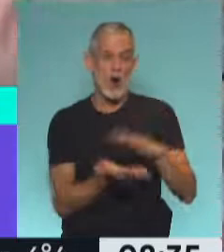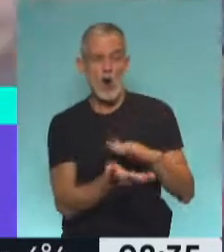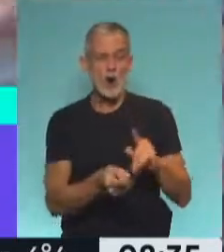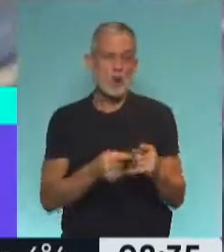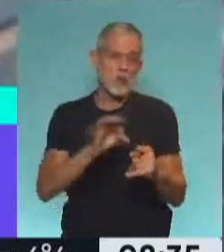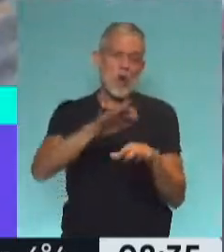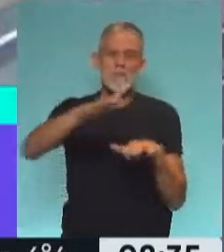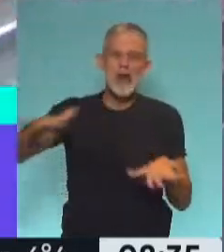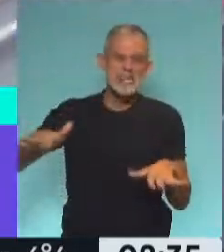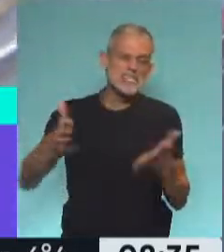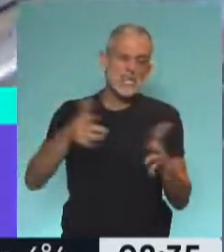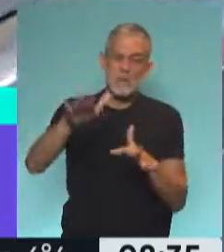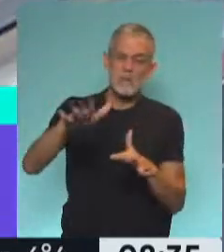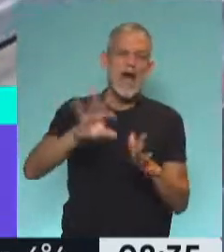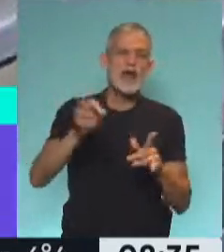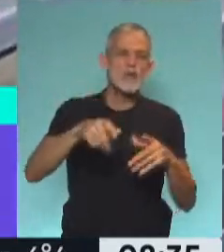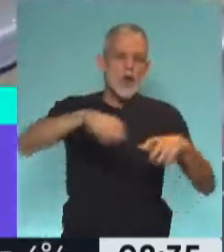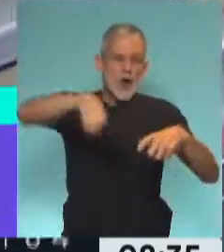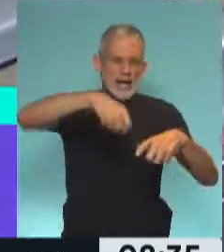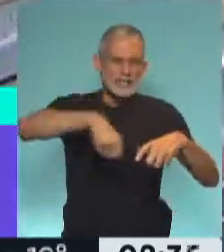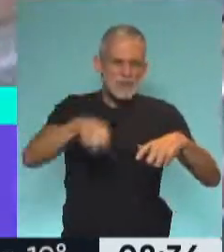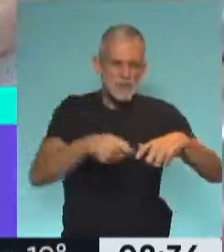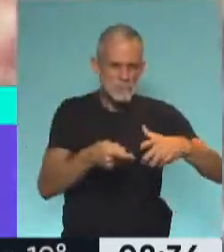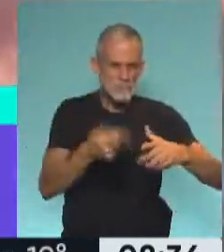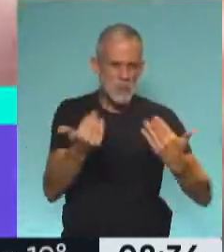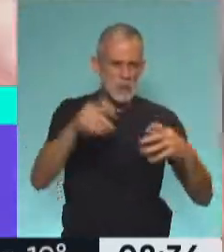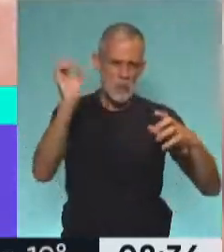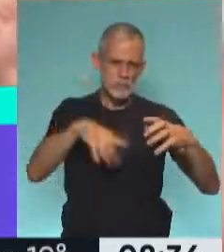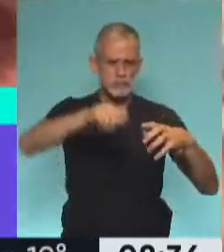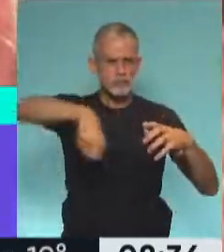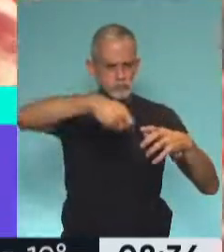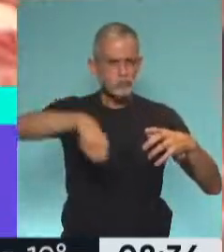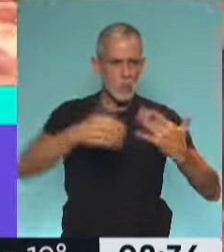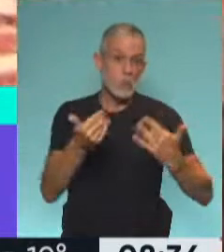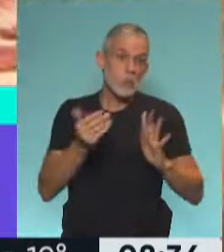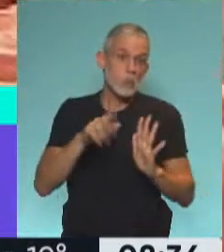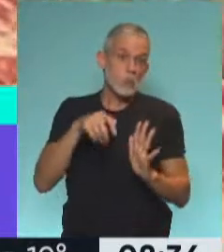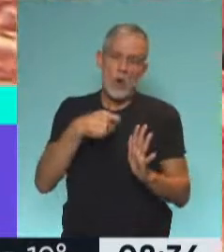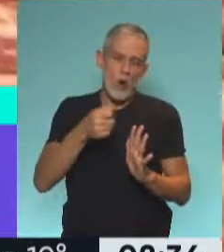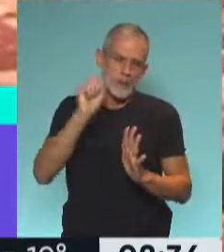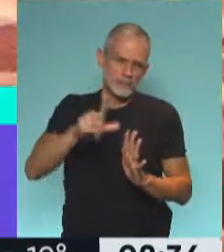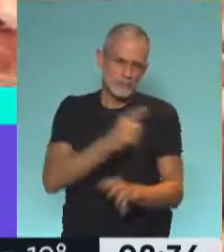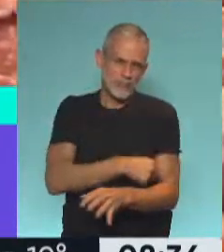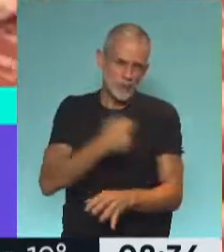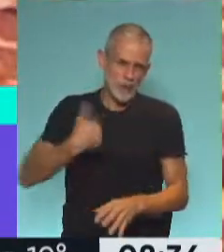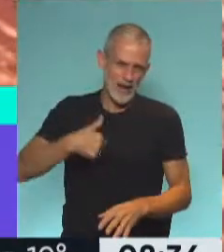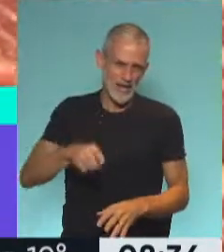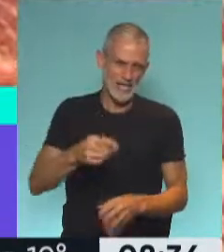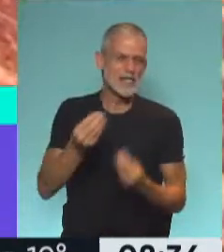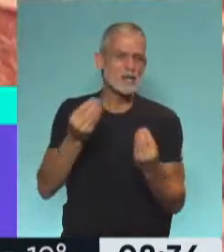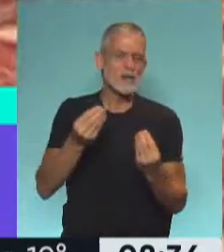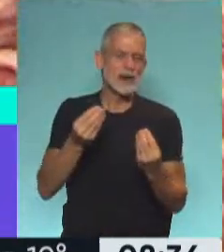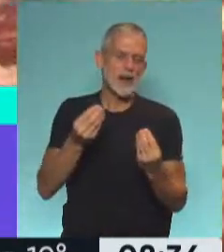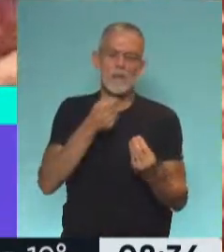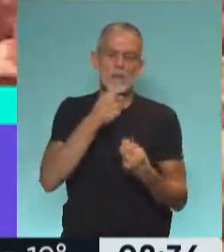la parrilla, algunos generalmente lo hacen a la olla, al estofado. Y hay varias comidas que, por ejemplo, típica que se puede hacer ya para ser práctico.